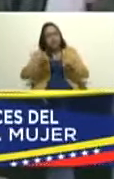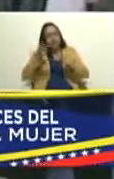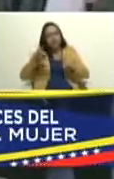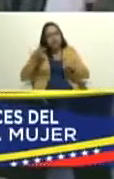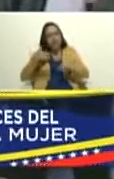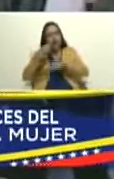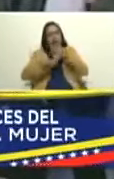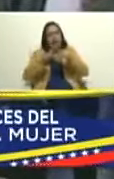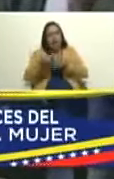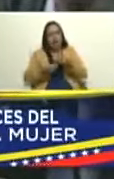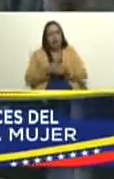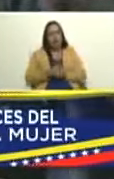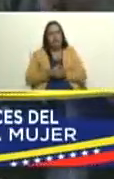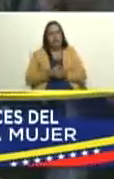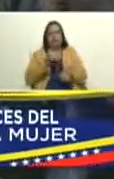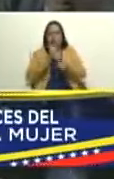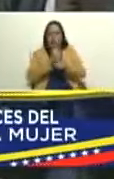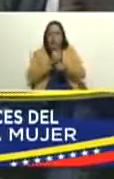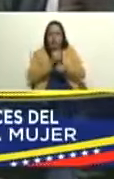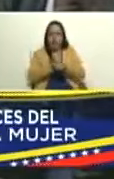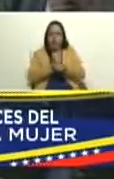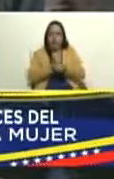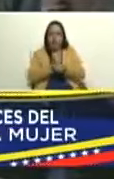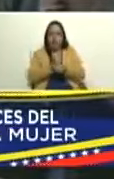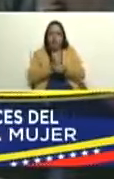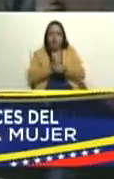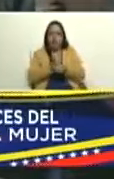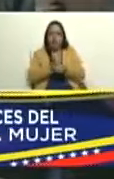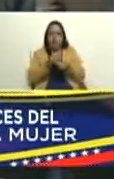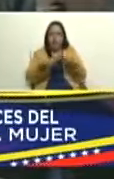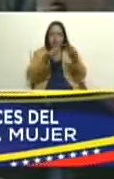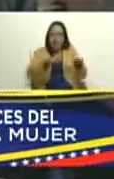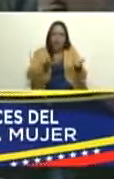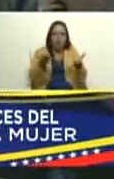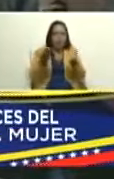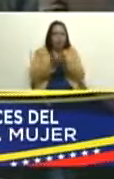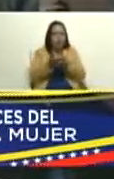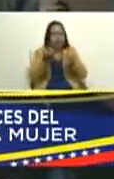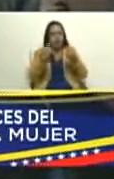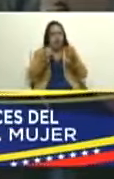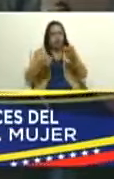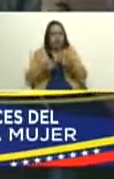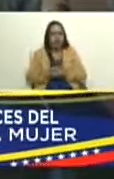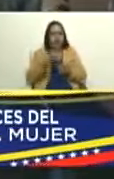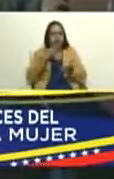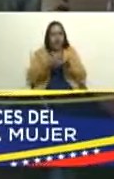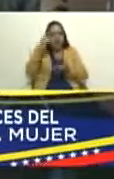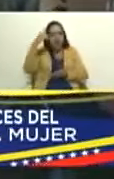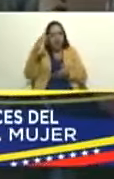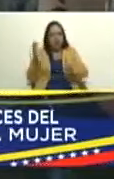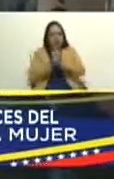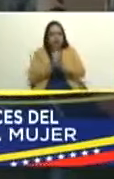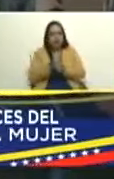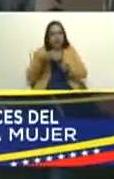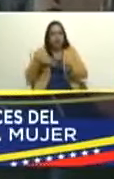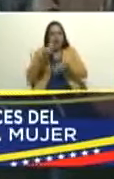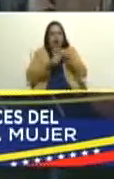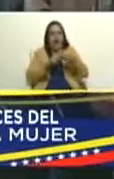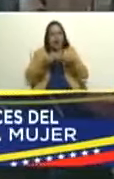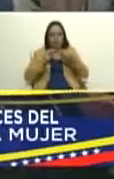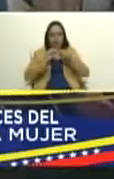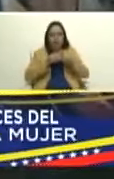haciendo mis trámites. Y bueno, gracias a Dios ya se me dio. Yo confecciono ropa para bebé,